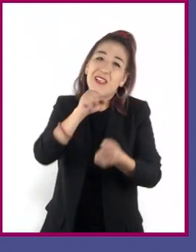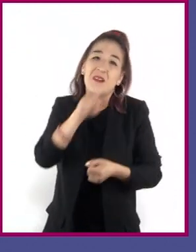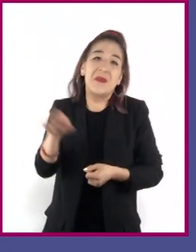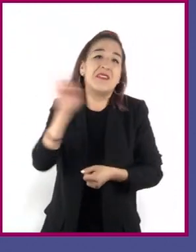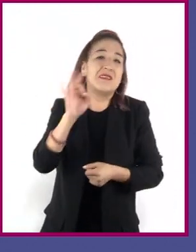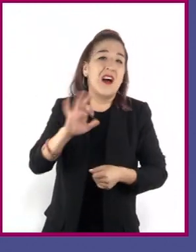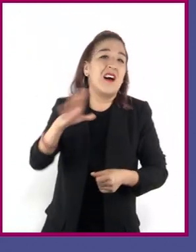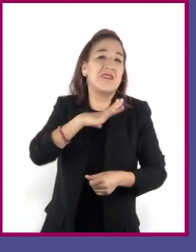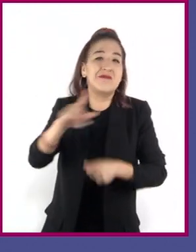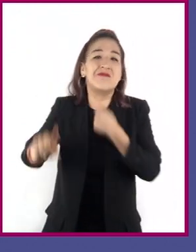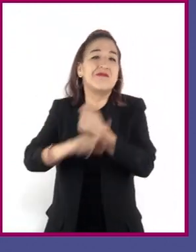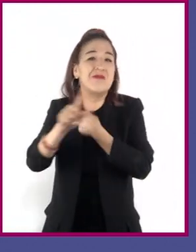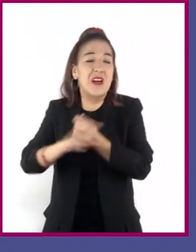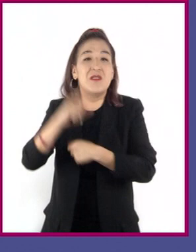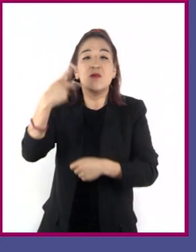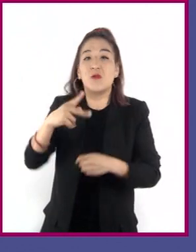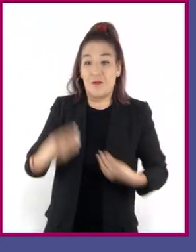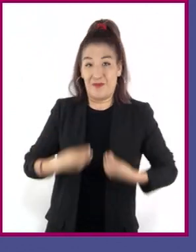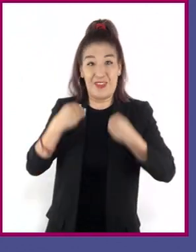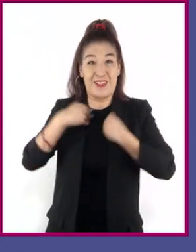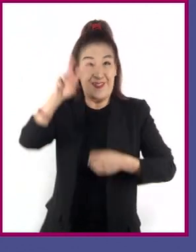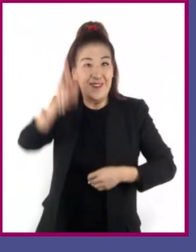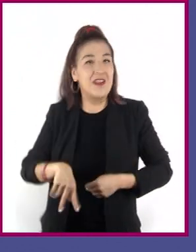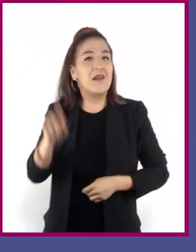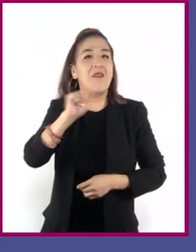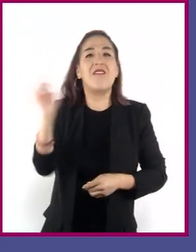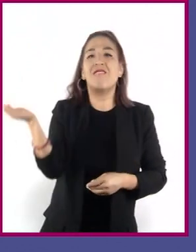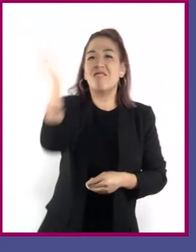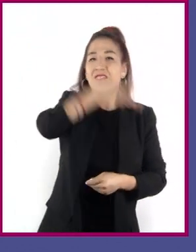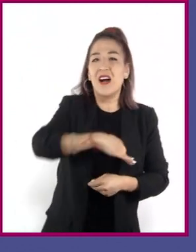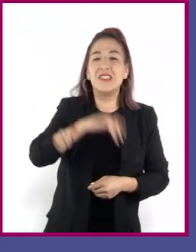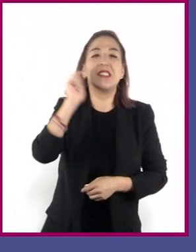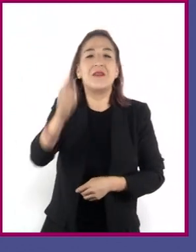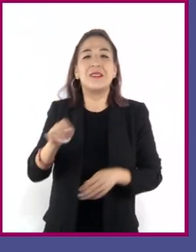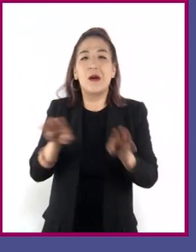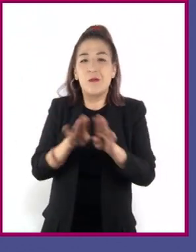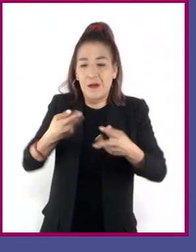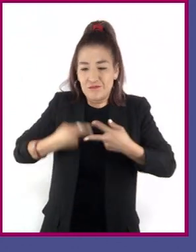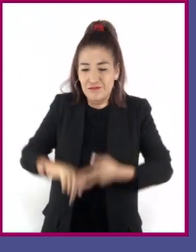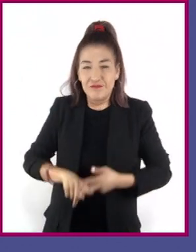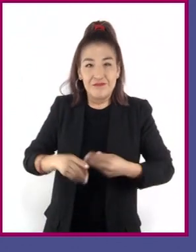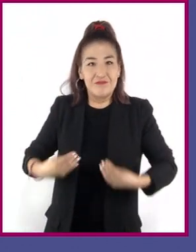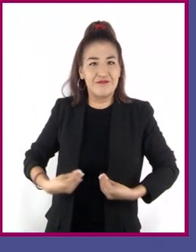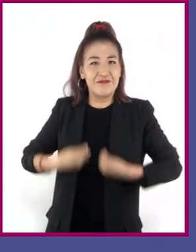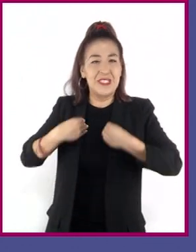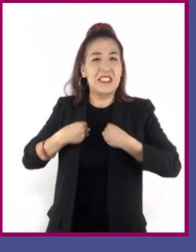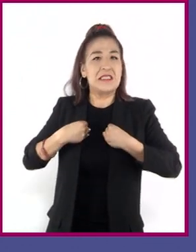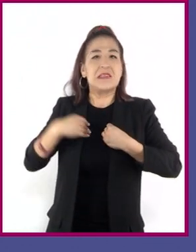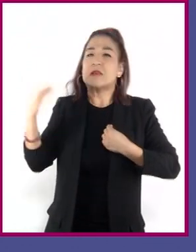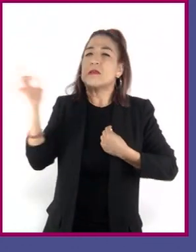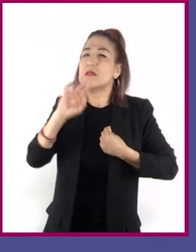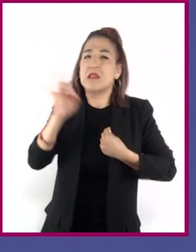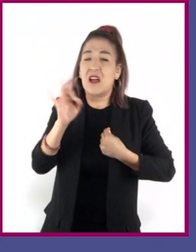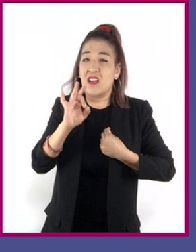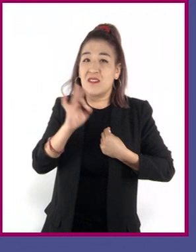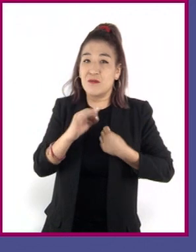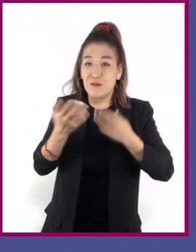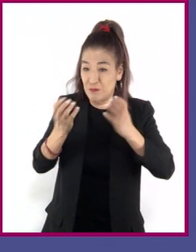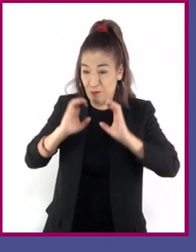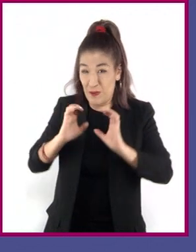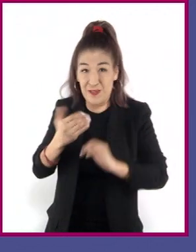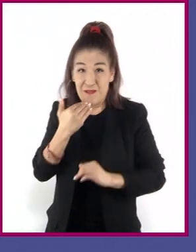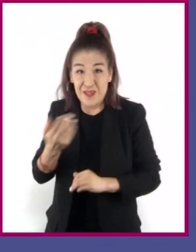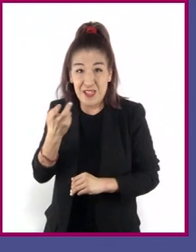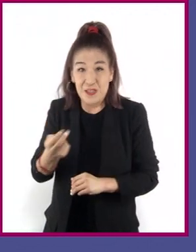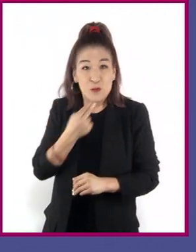puede crear una realidad falsa en la que empezaremos a vivir y si no cuidamos nuestro